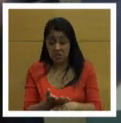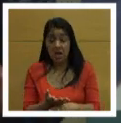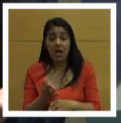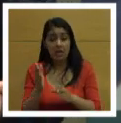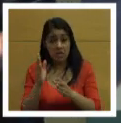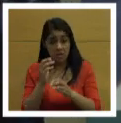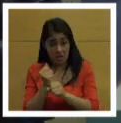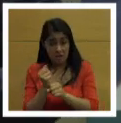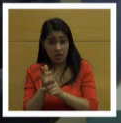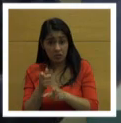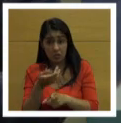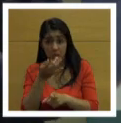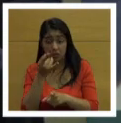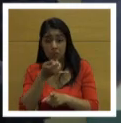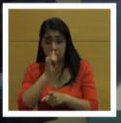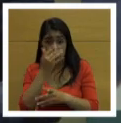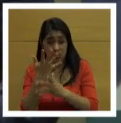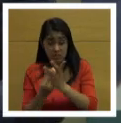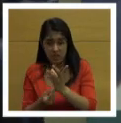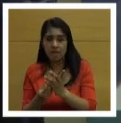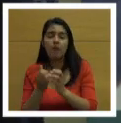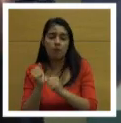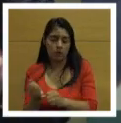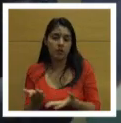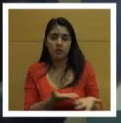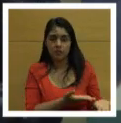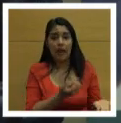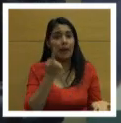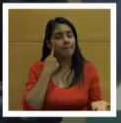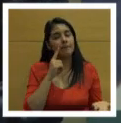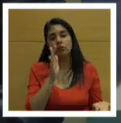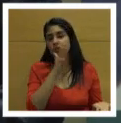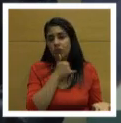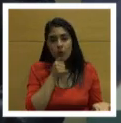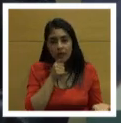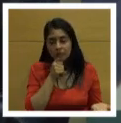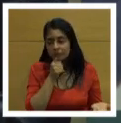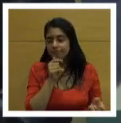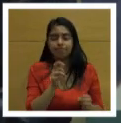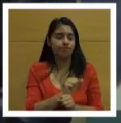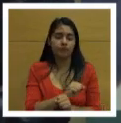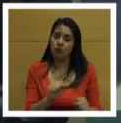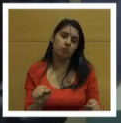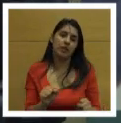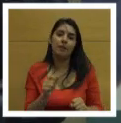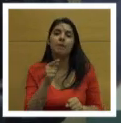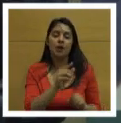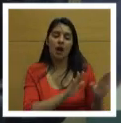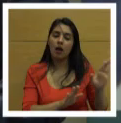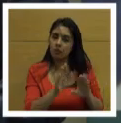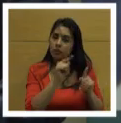eso, se ingresa. Si no están en tratamiento, no se pueden ingresar por el bien de las demás mujeres, ¿cierto?, que están en casa de acogida.